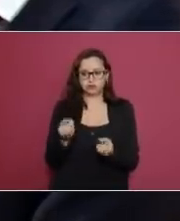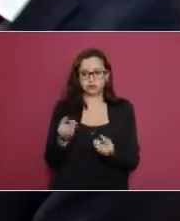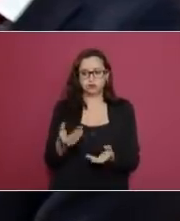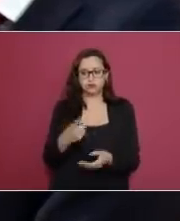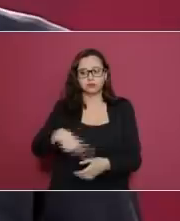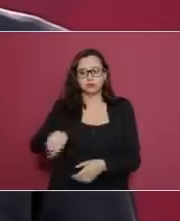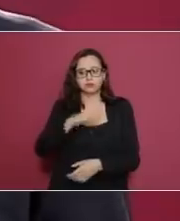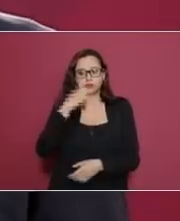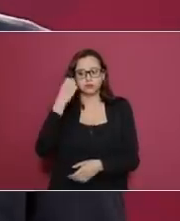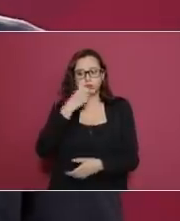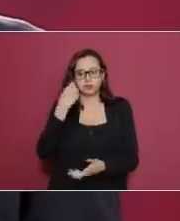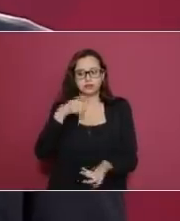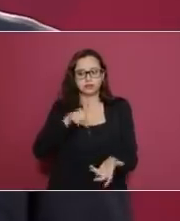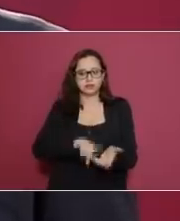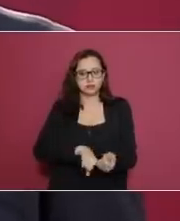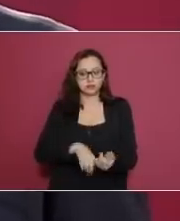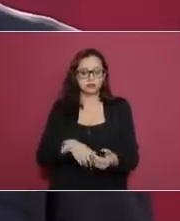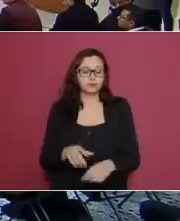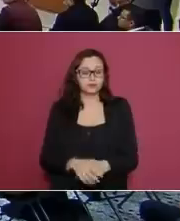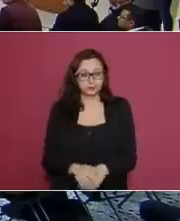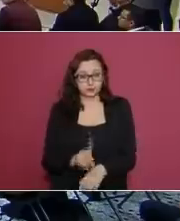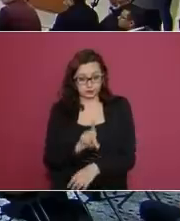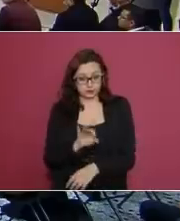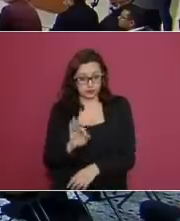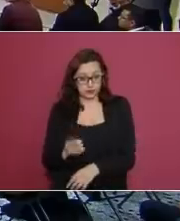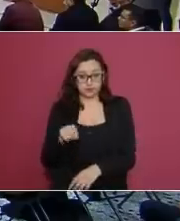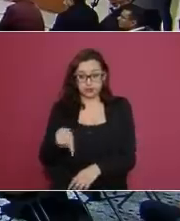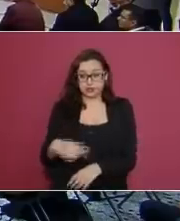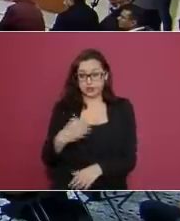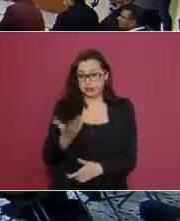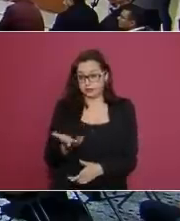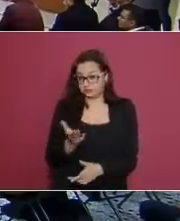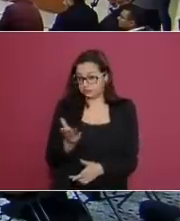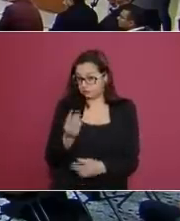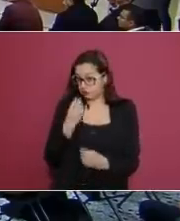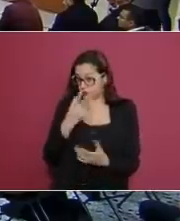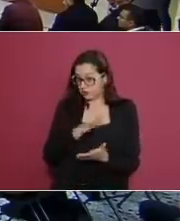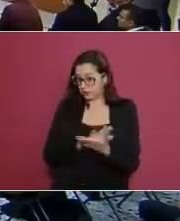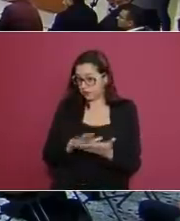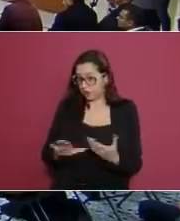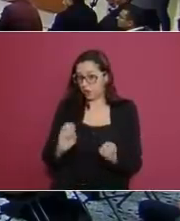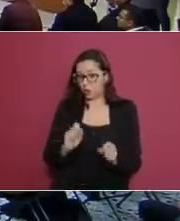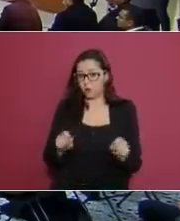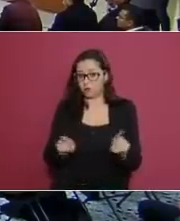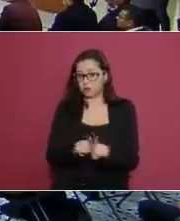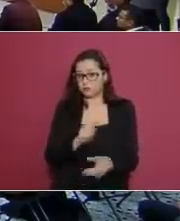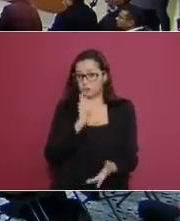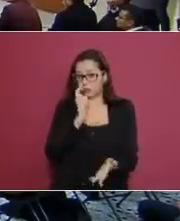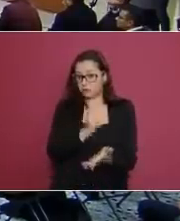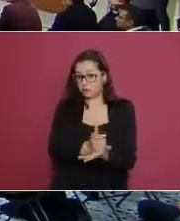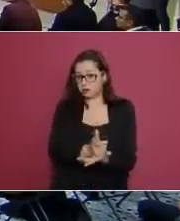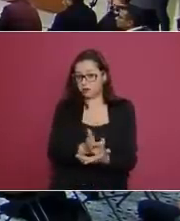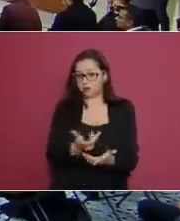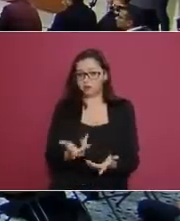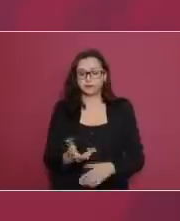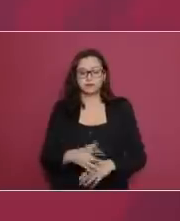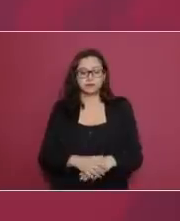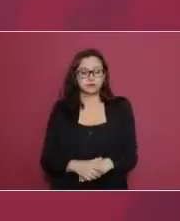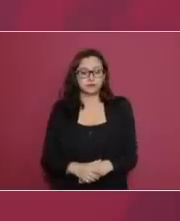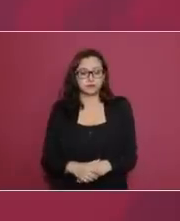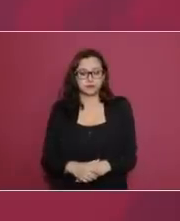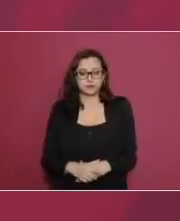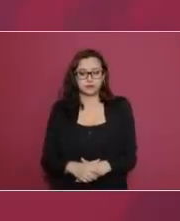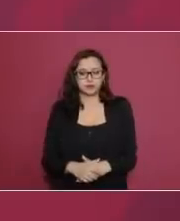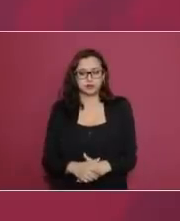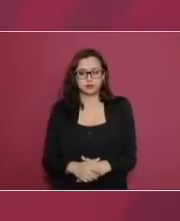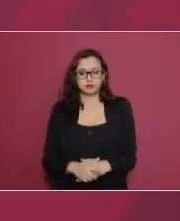esas escuelas. En el caso del DF, ¿esos comedores desaparecen o seguirán con ese tipo de costos? Porque no, esos comedores,